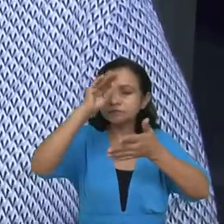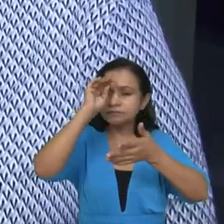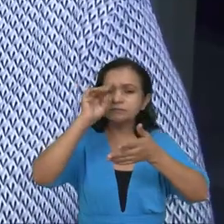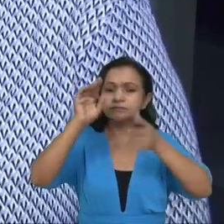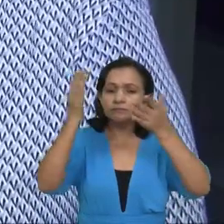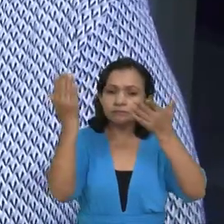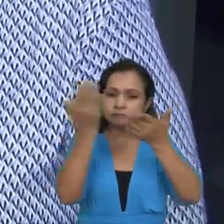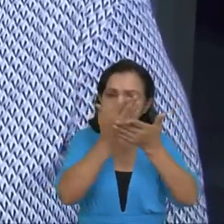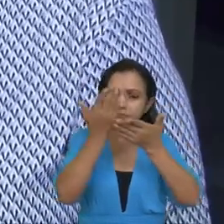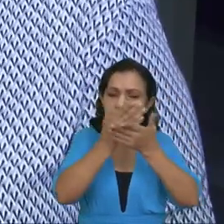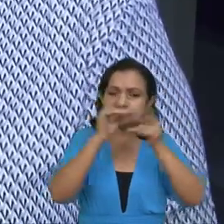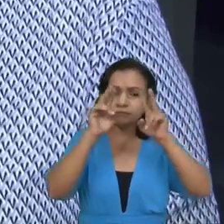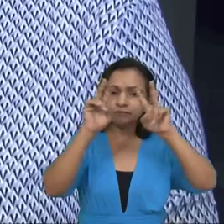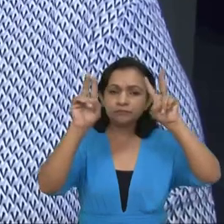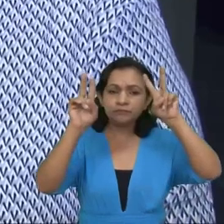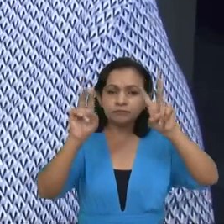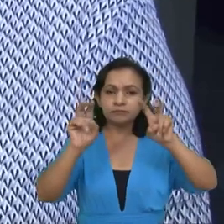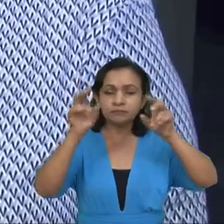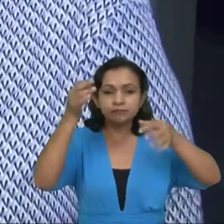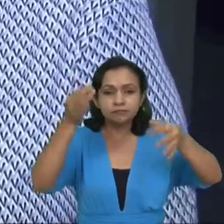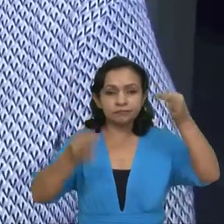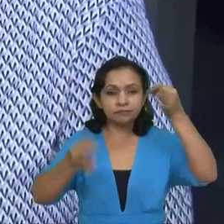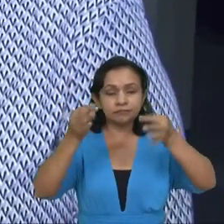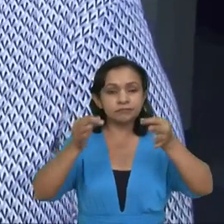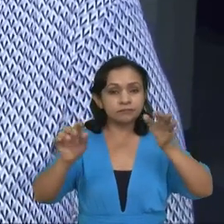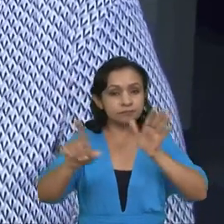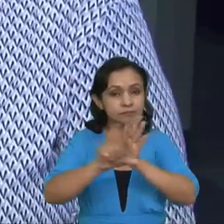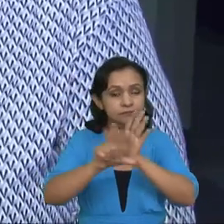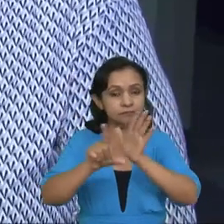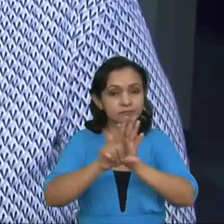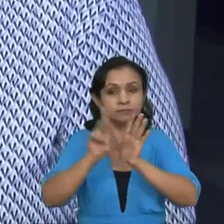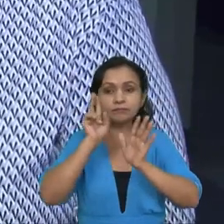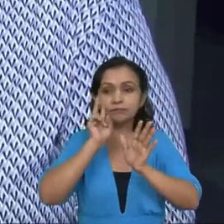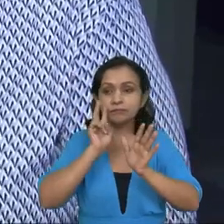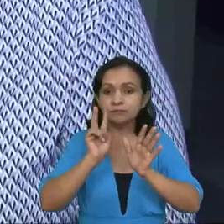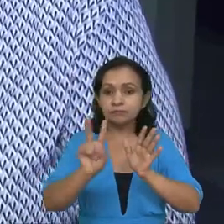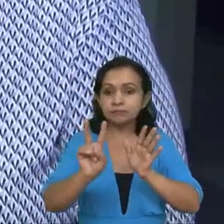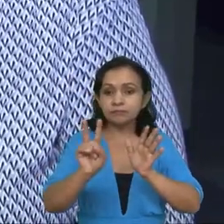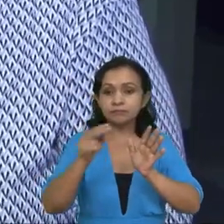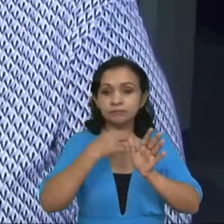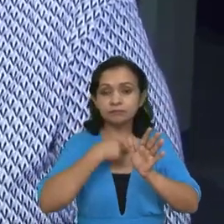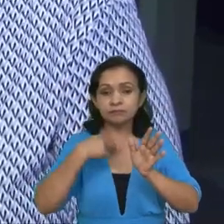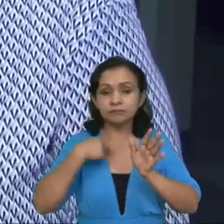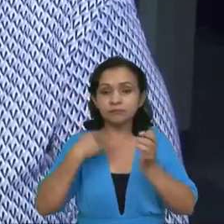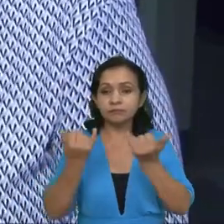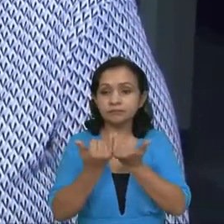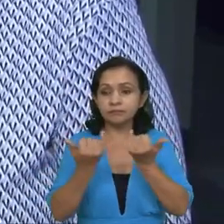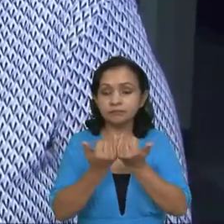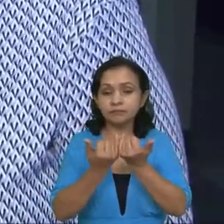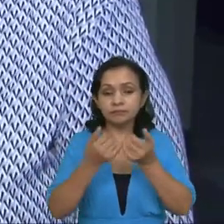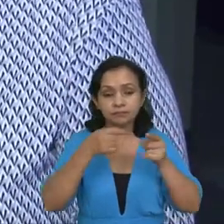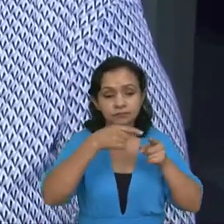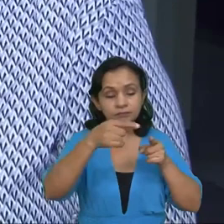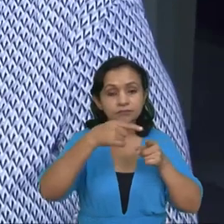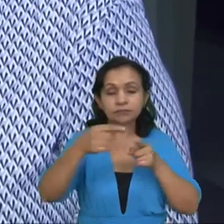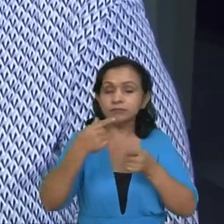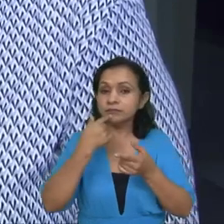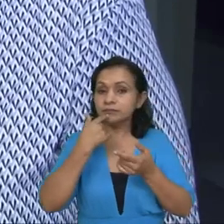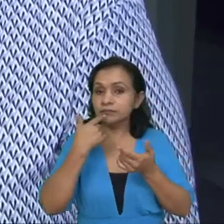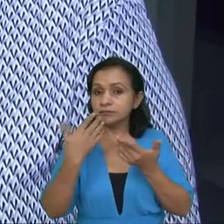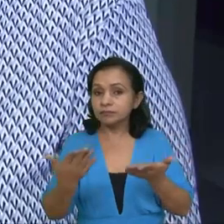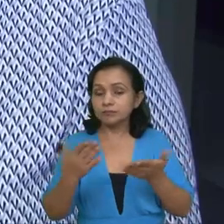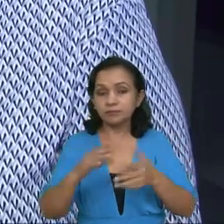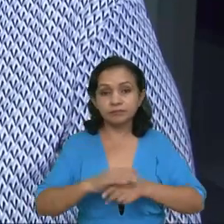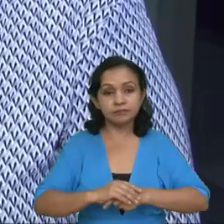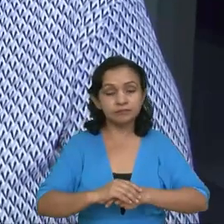este sobre marco jurídico legal verá que tiene que ver para la creación de los nuevos municipios porque no es